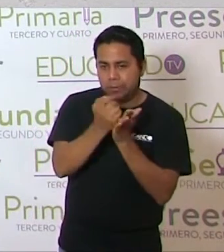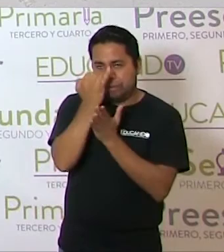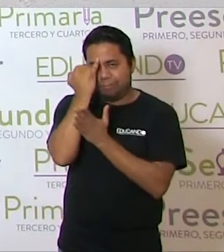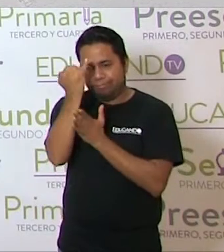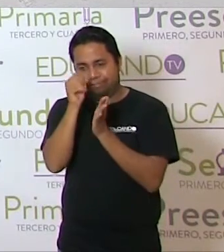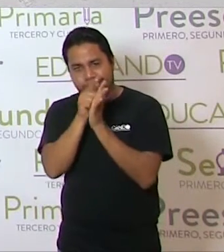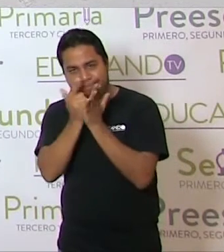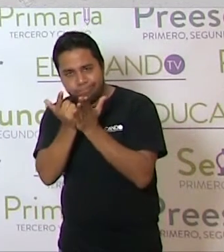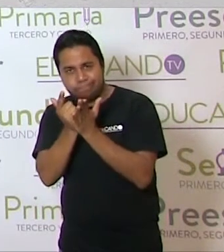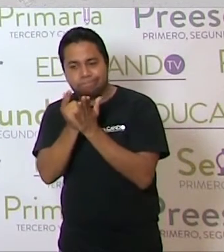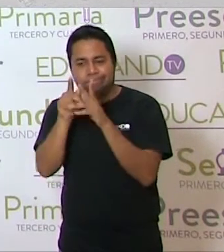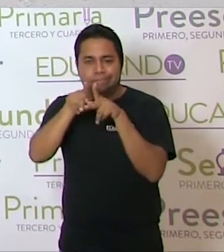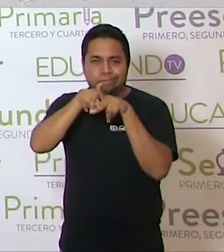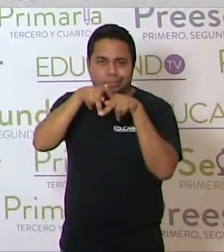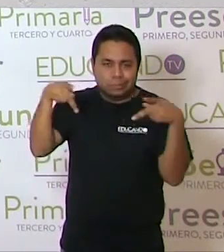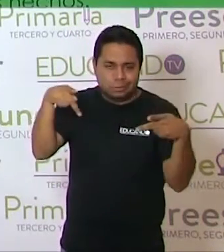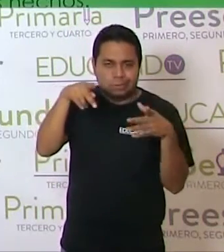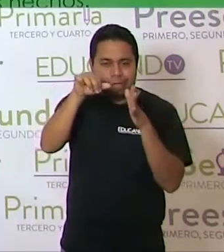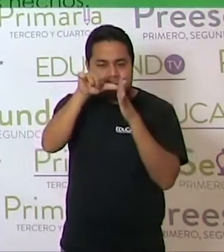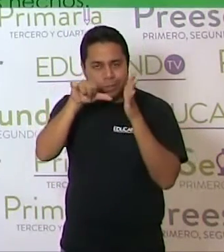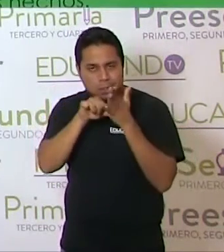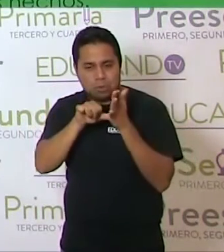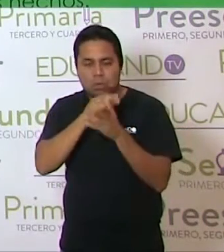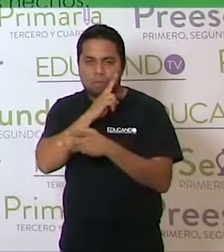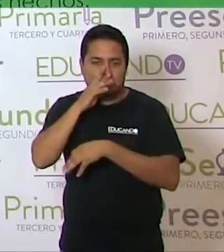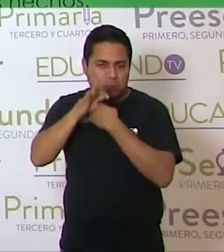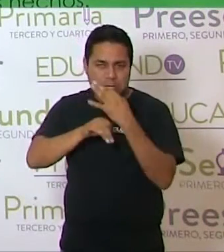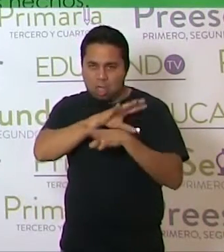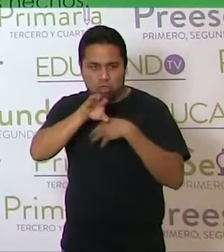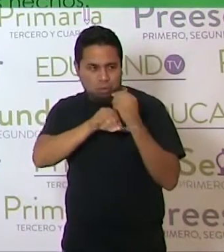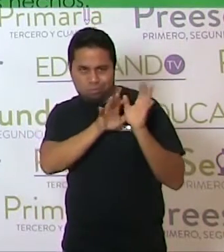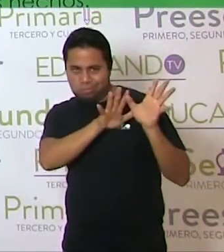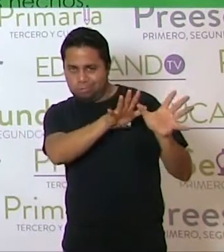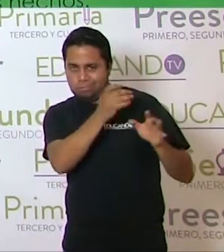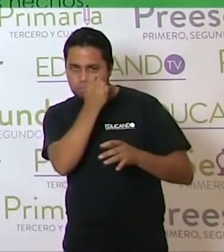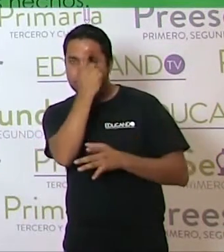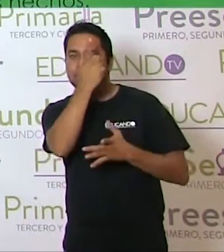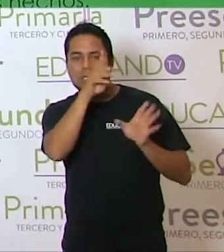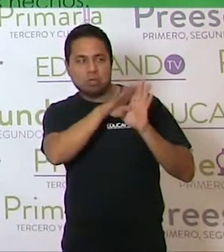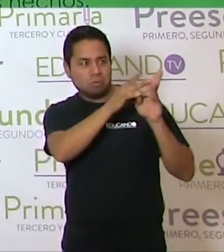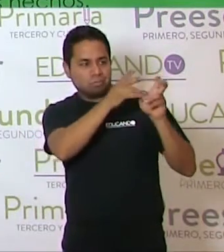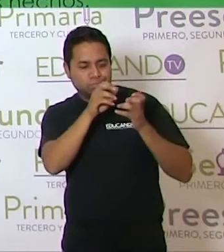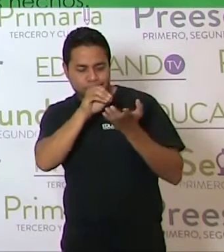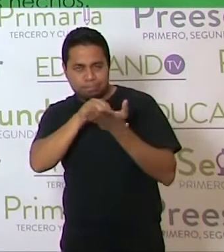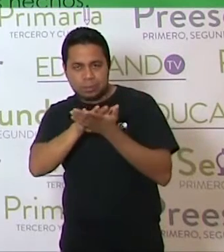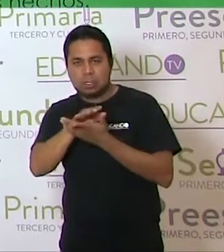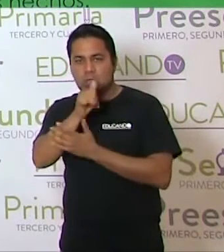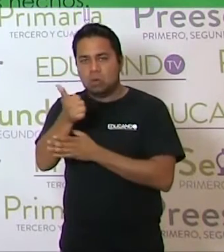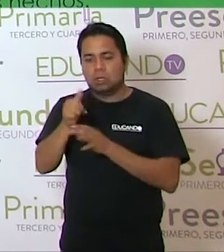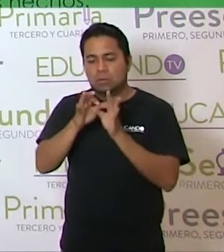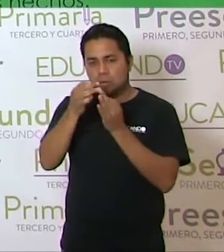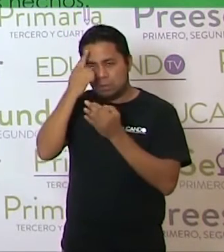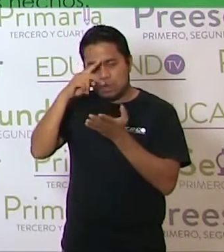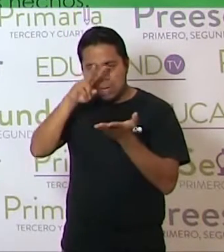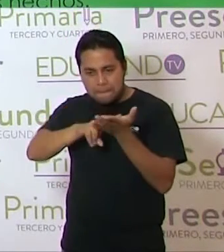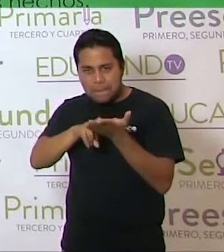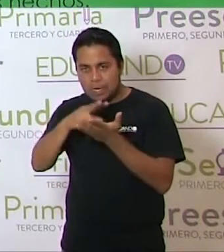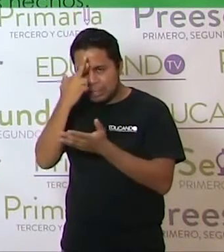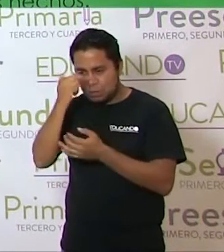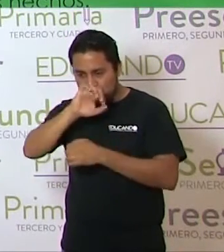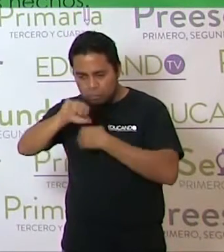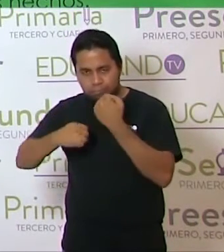artículo académico o una noticia entonces esta es otra forma de validar los argumentos ahora